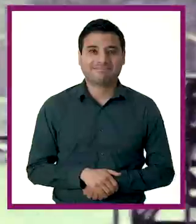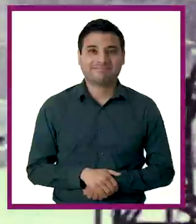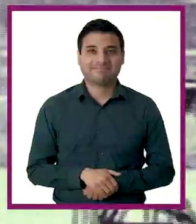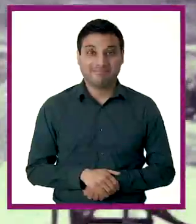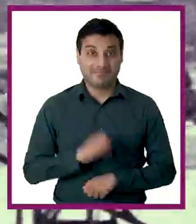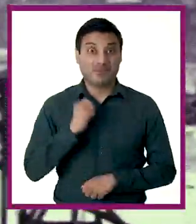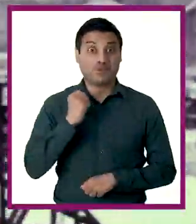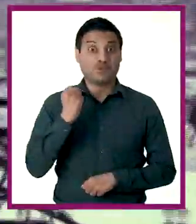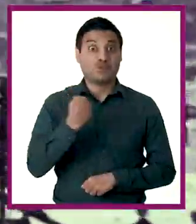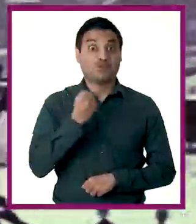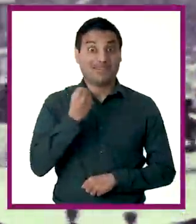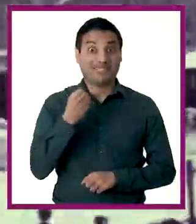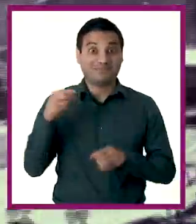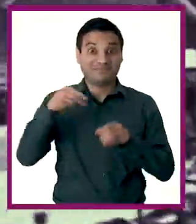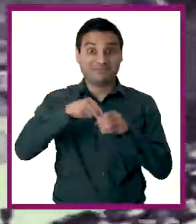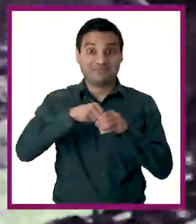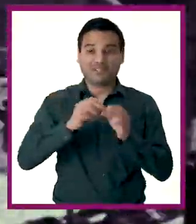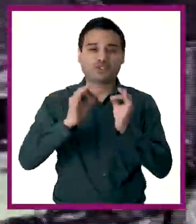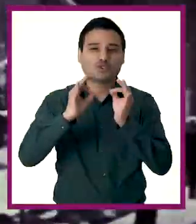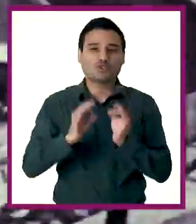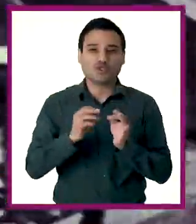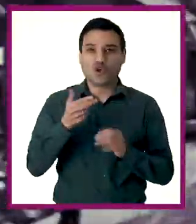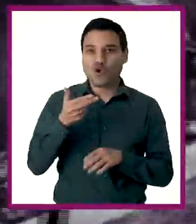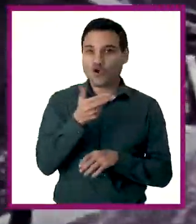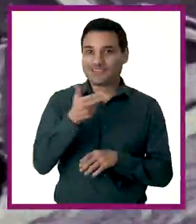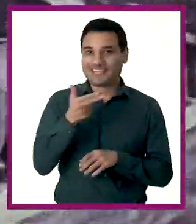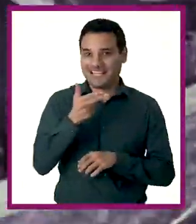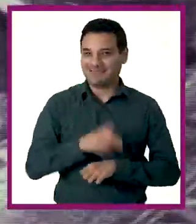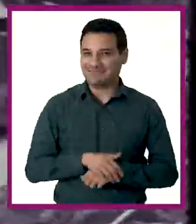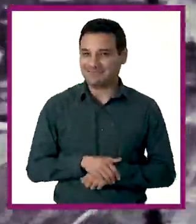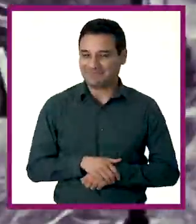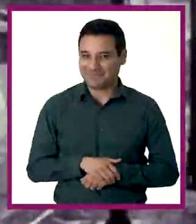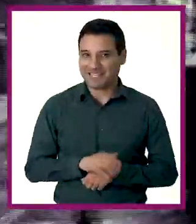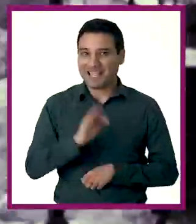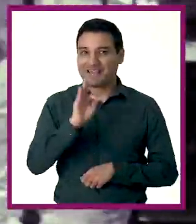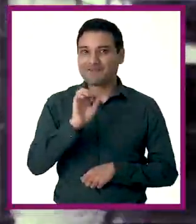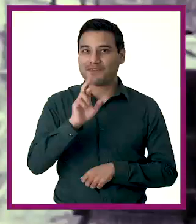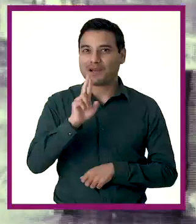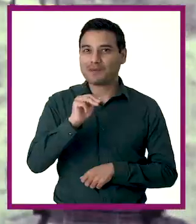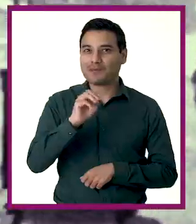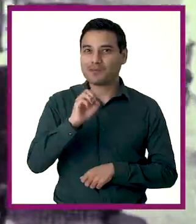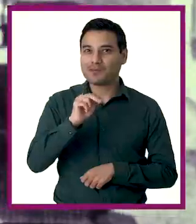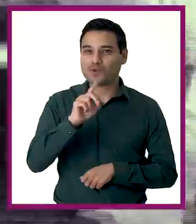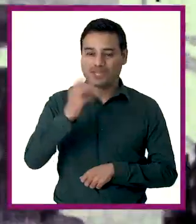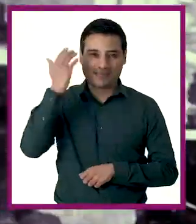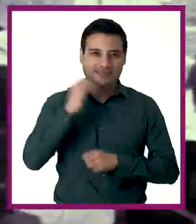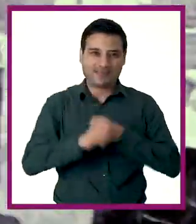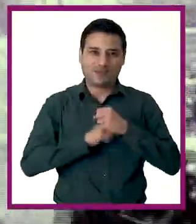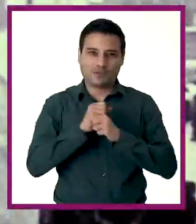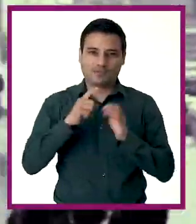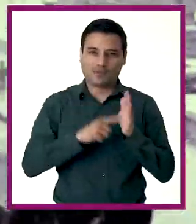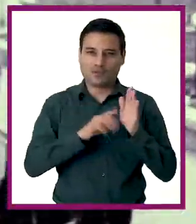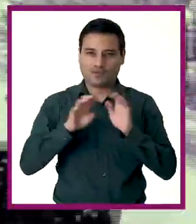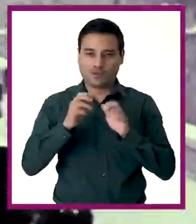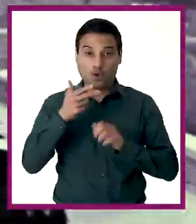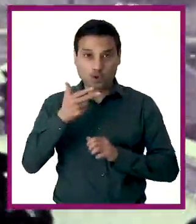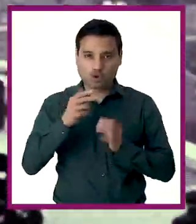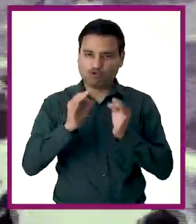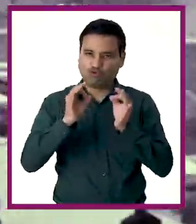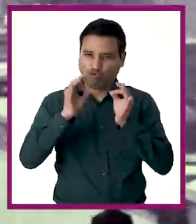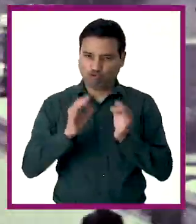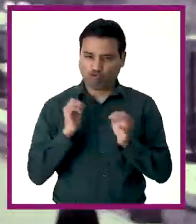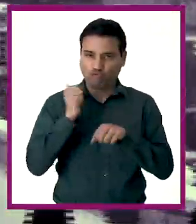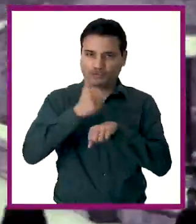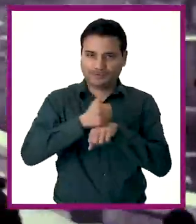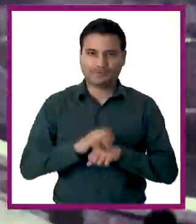Aquí me tocó la suerte de hospedarme en el hermoso Hotel Fairmont Empress, que se inauguró en 1908 como un